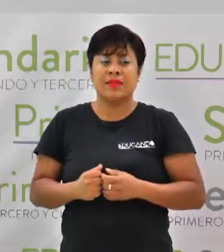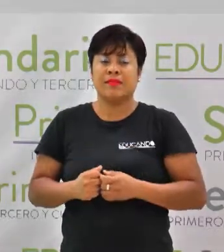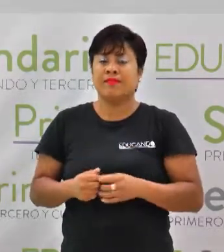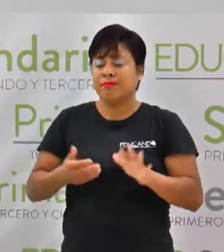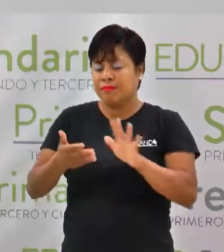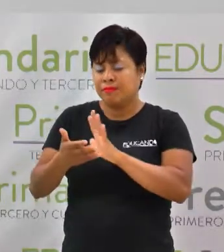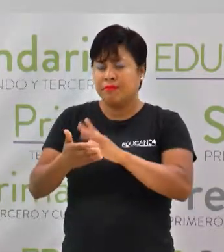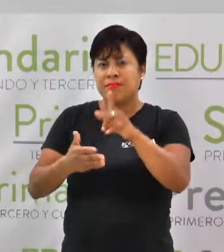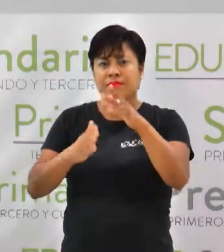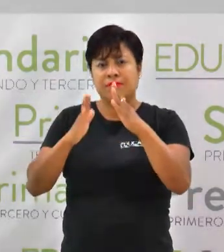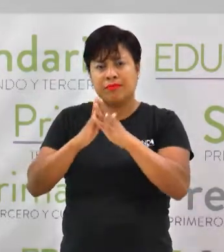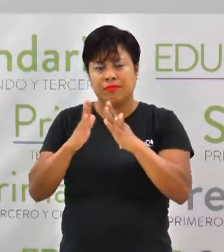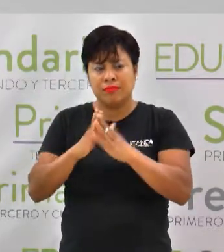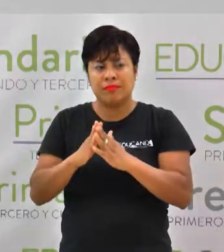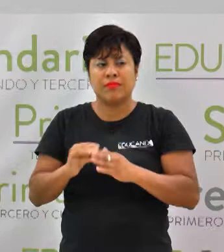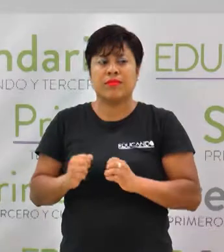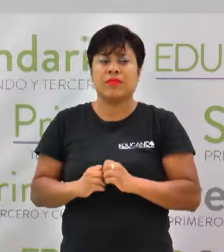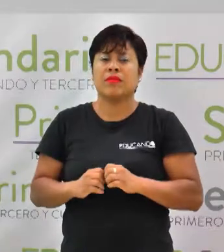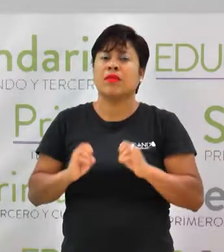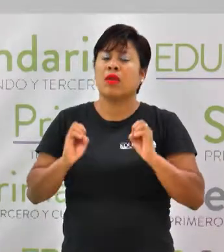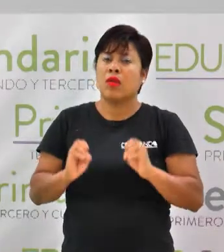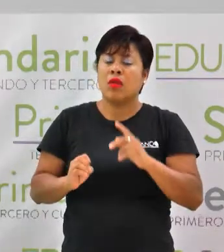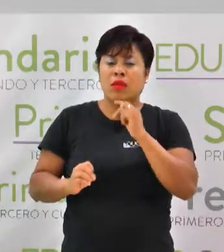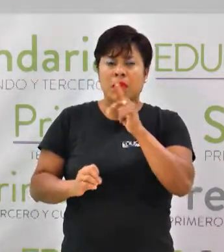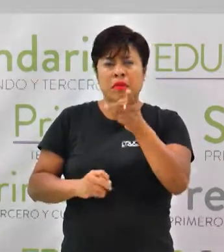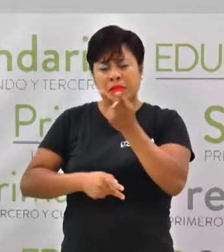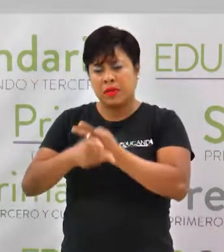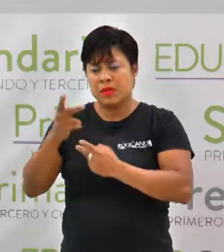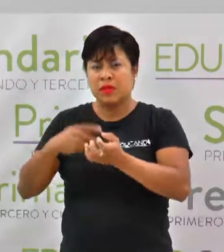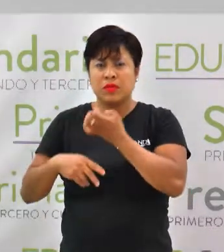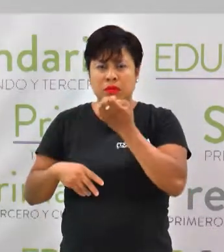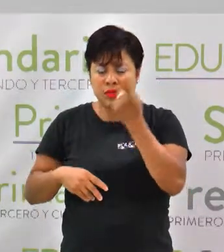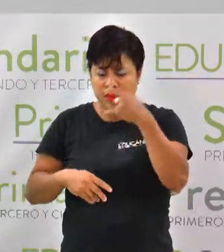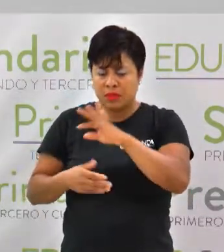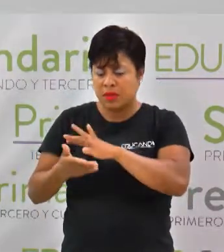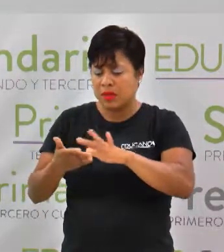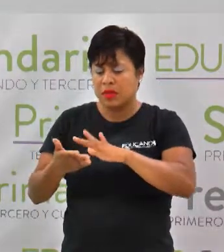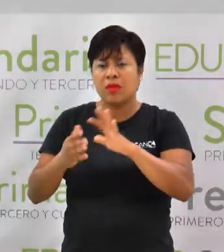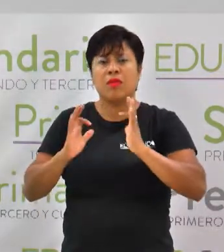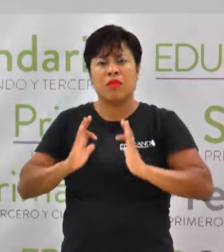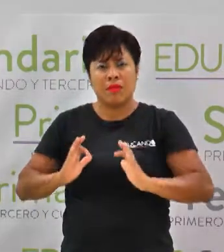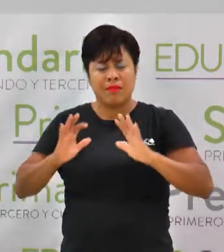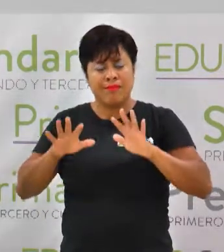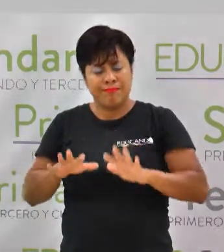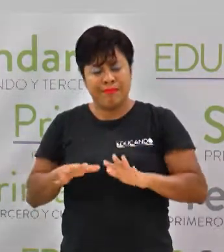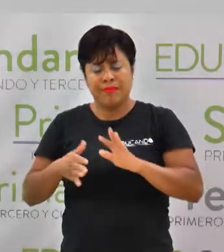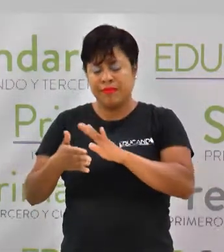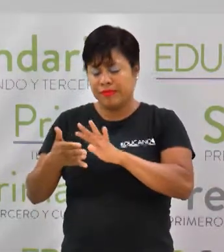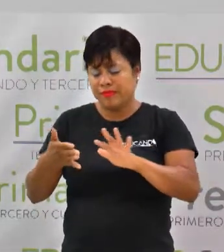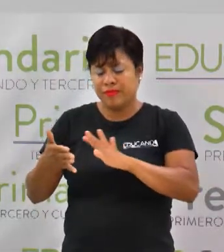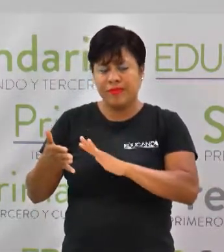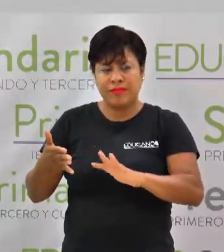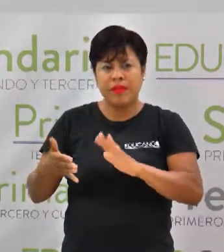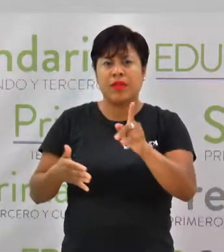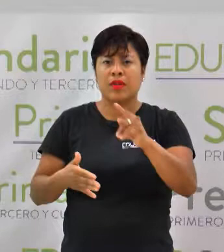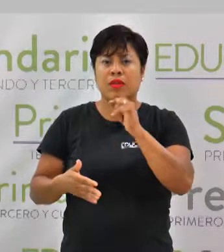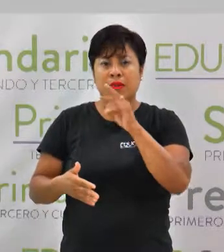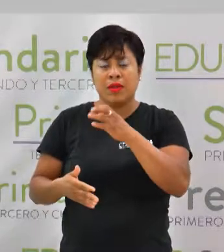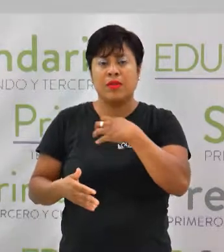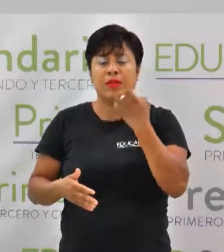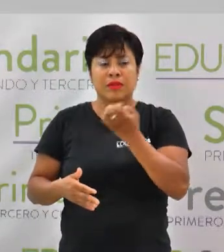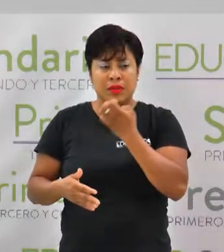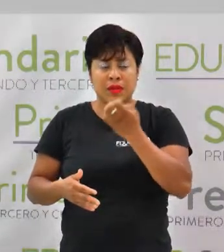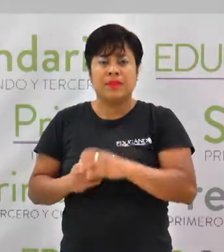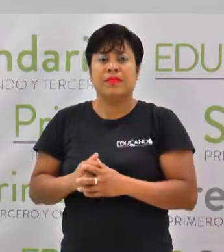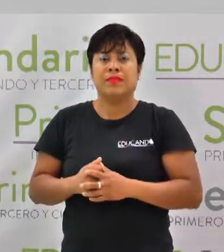de leer en casa, o más bien dicho, pedirlo prestado en tu escuela para que lo puedas leer con calma en casa, o leerlo también en tu